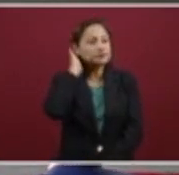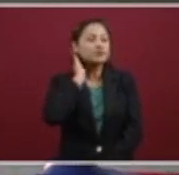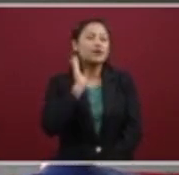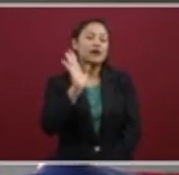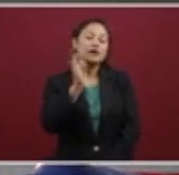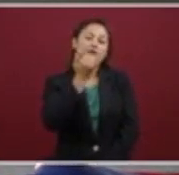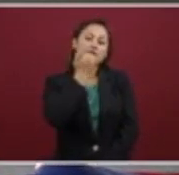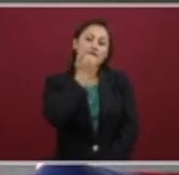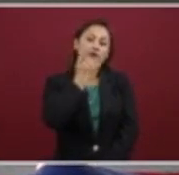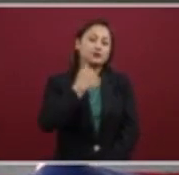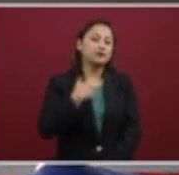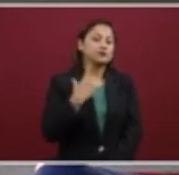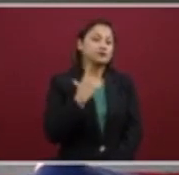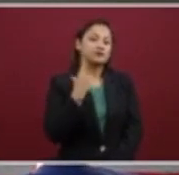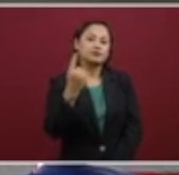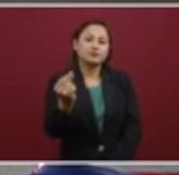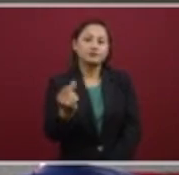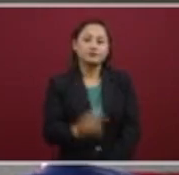ir.